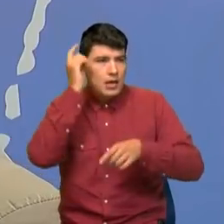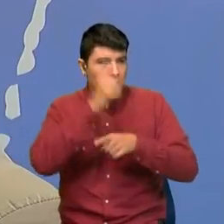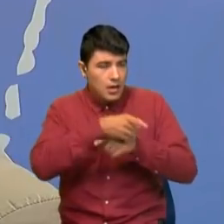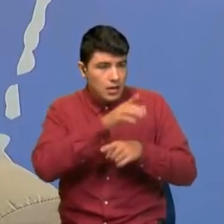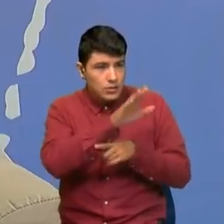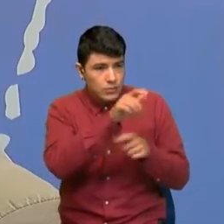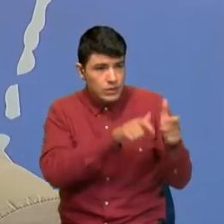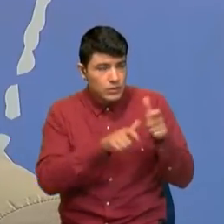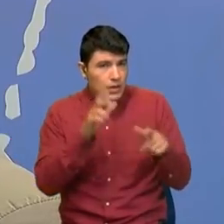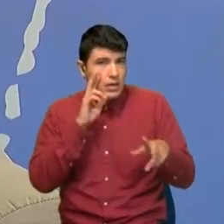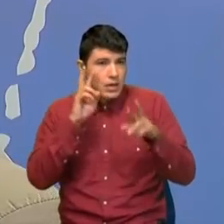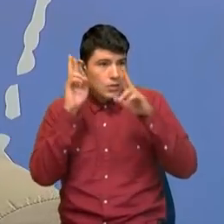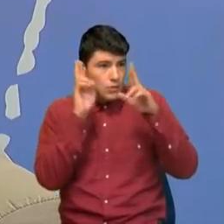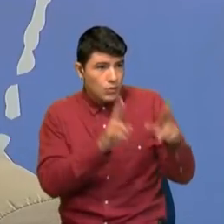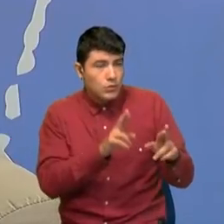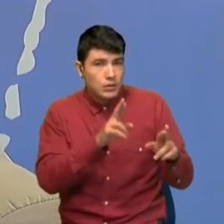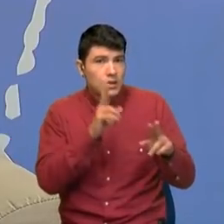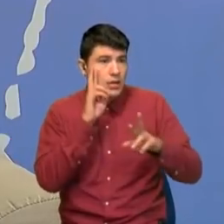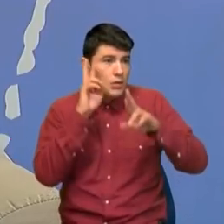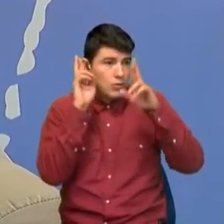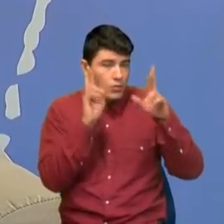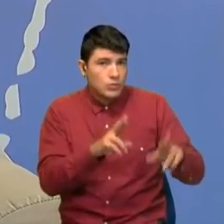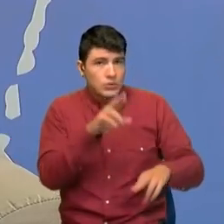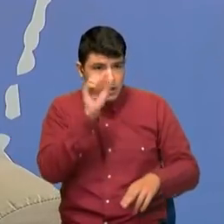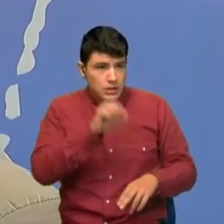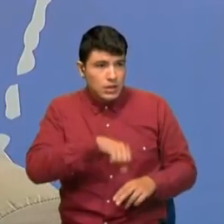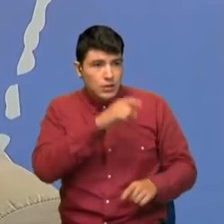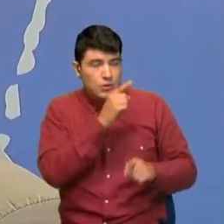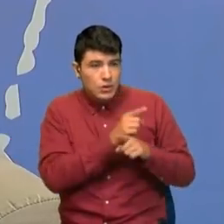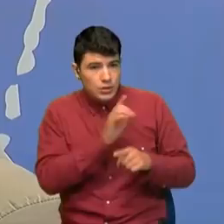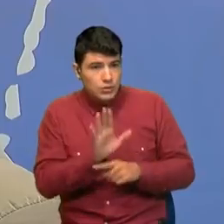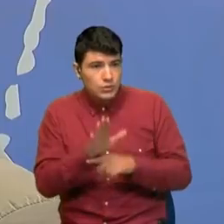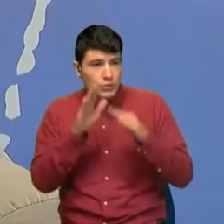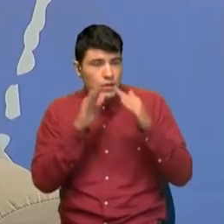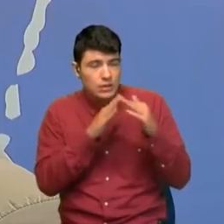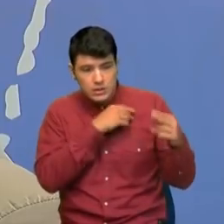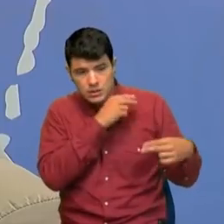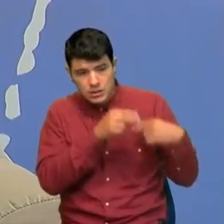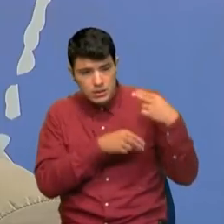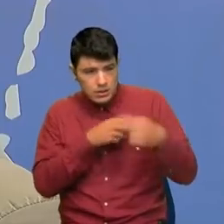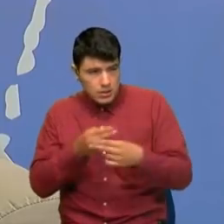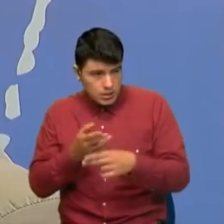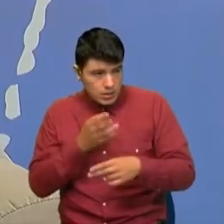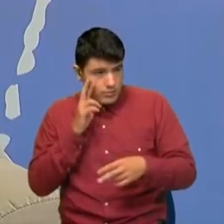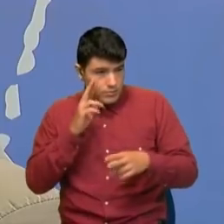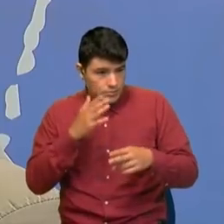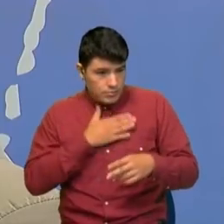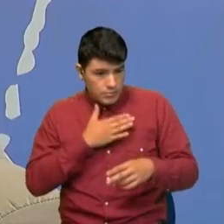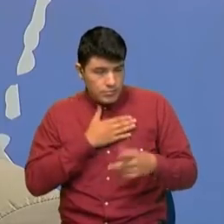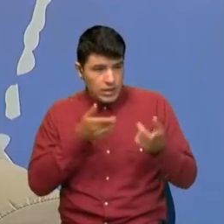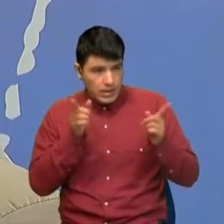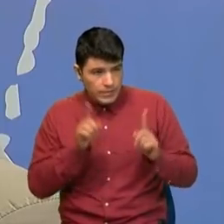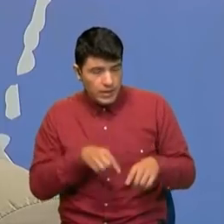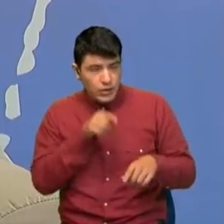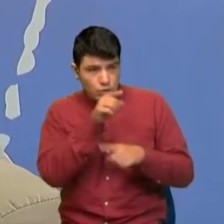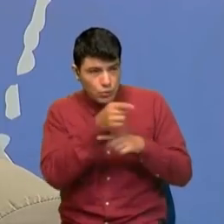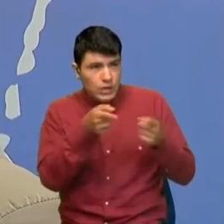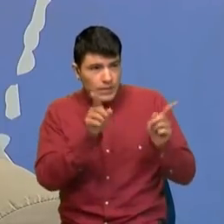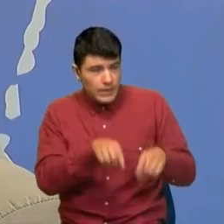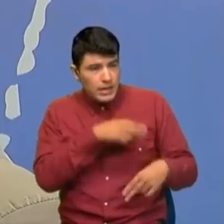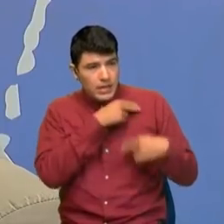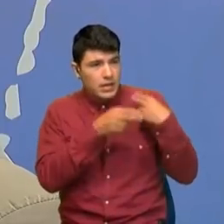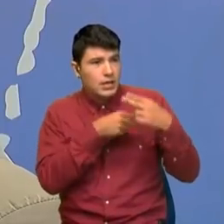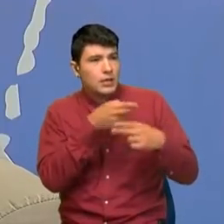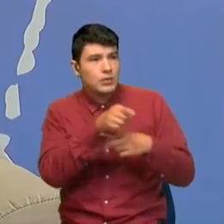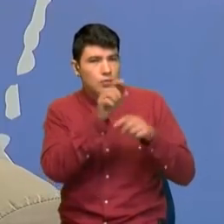ellos te reconozcan como tal la vocación hereditaria, te reconozcan que tú eres la heredera y que puedes adjudicarte una